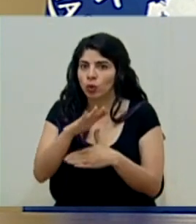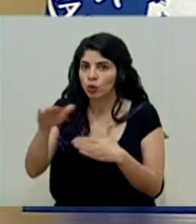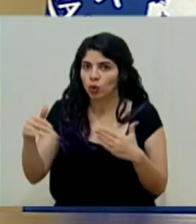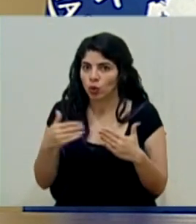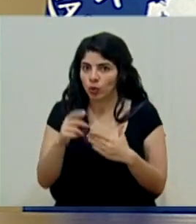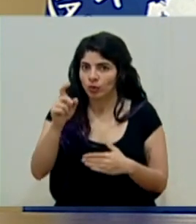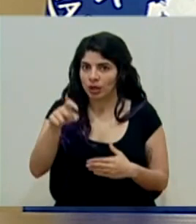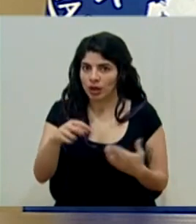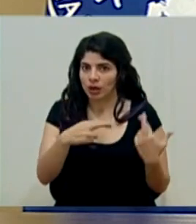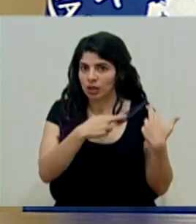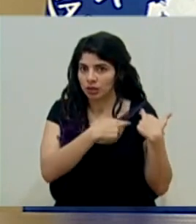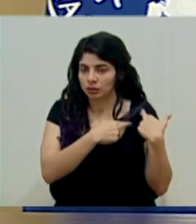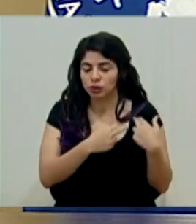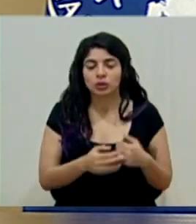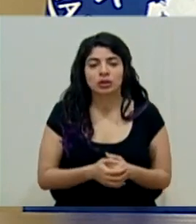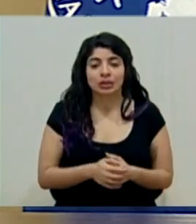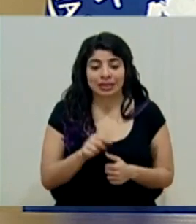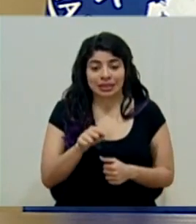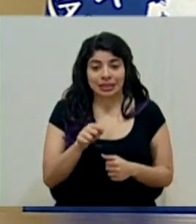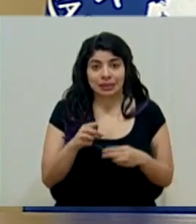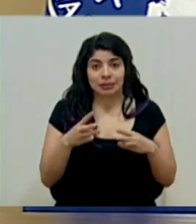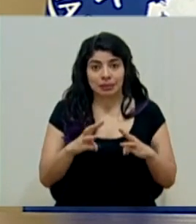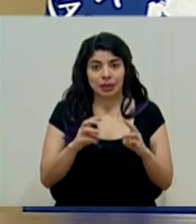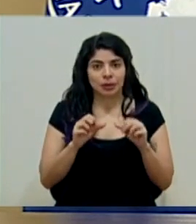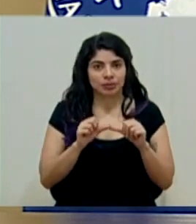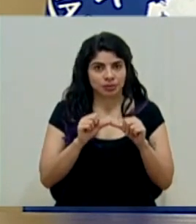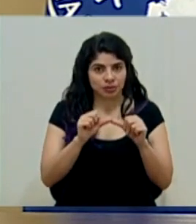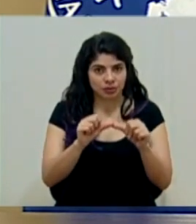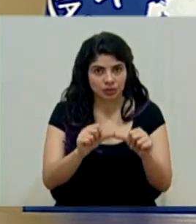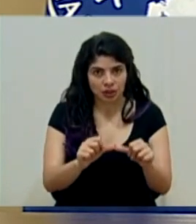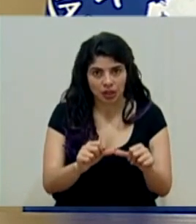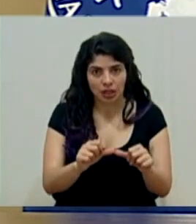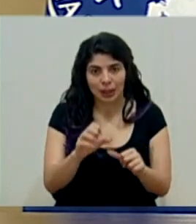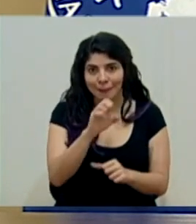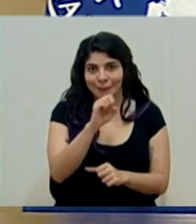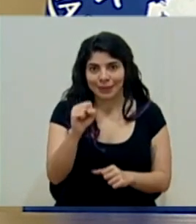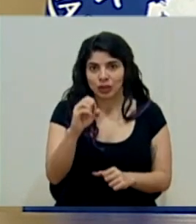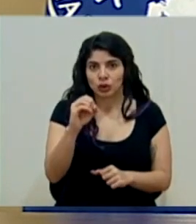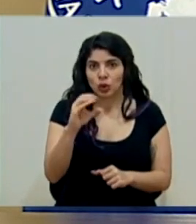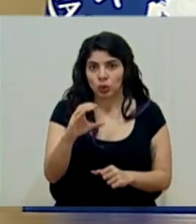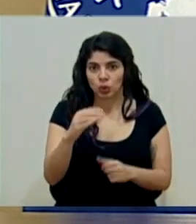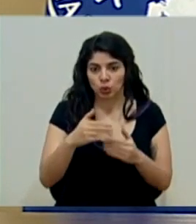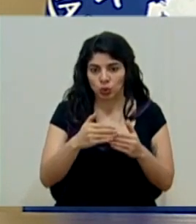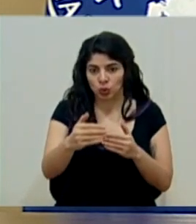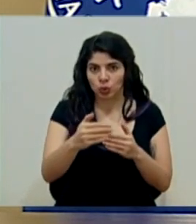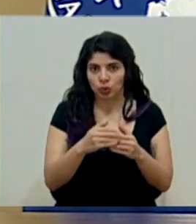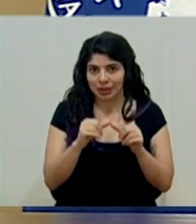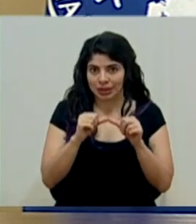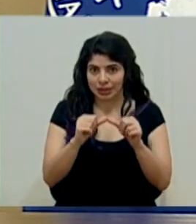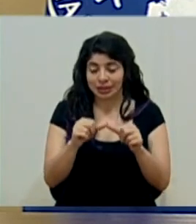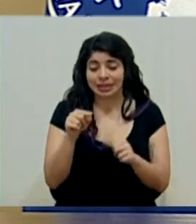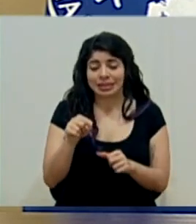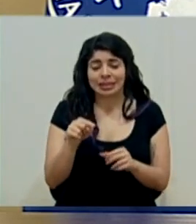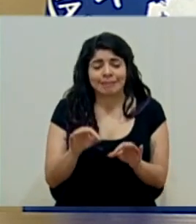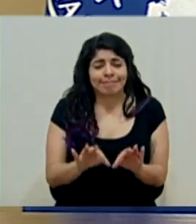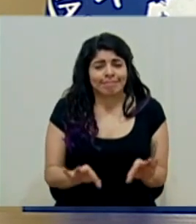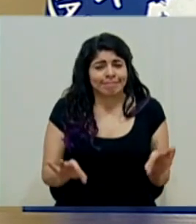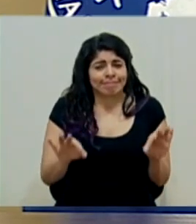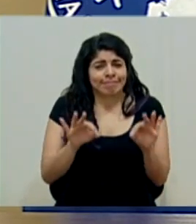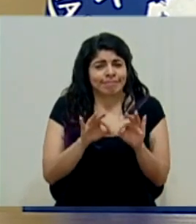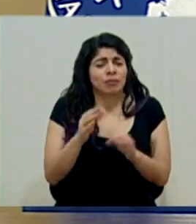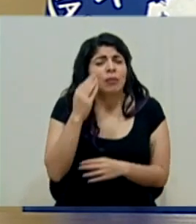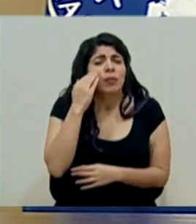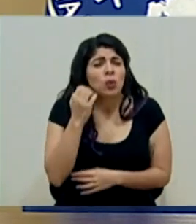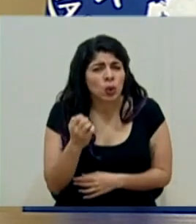compartida. Mantendremos ese modelo en la operación del mes de octubre. Y esto es muy importante